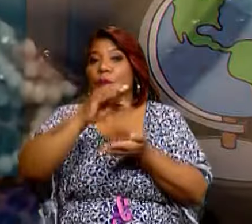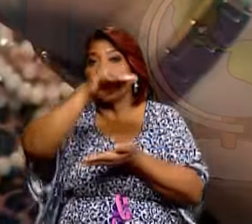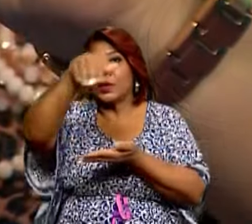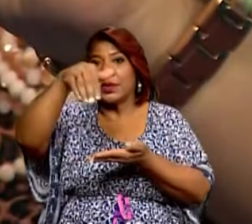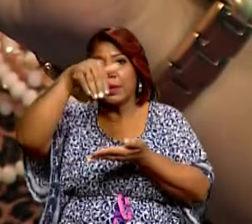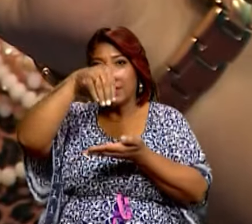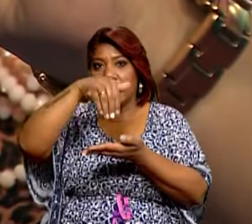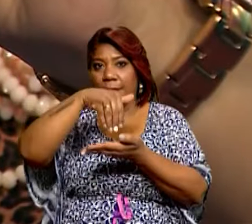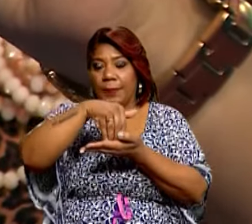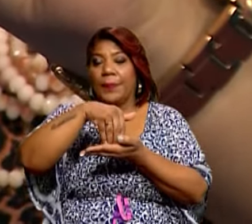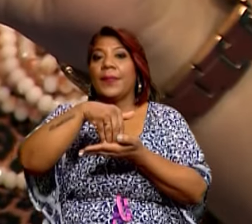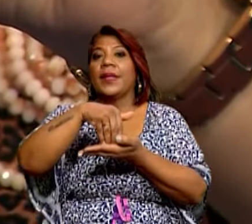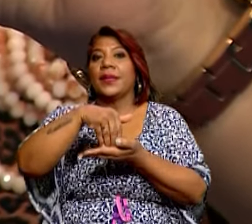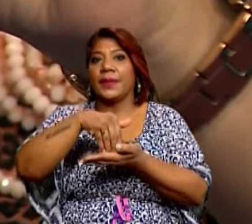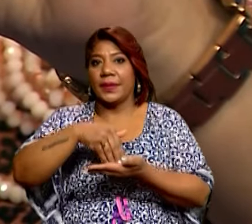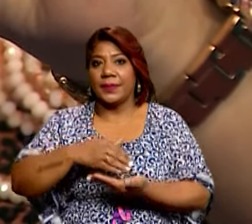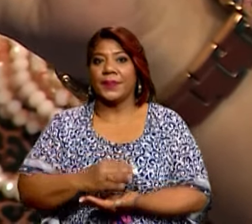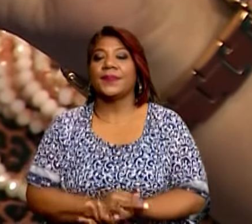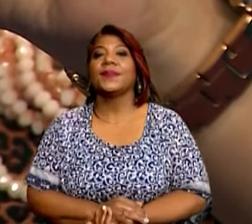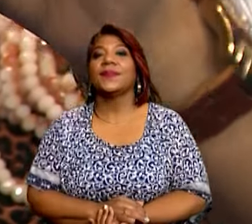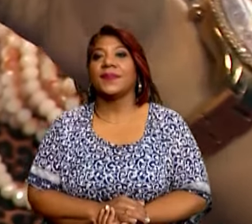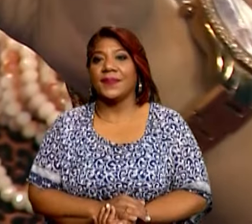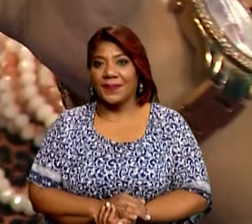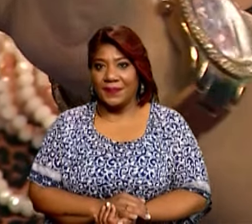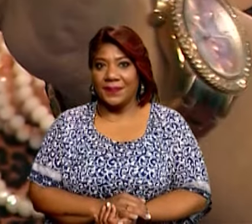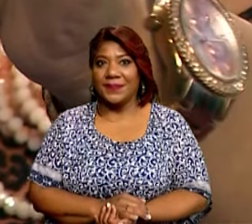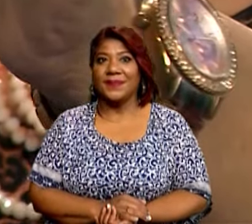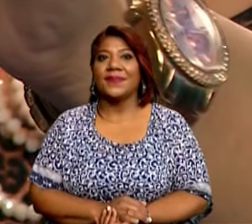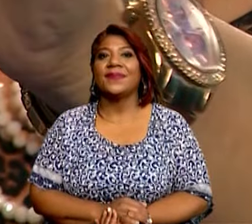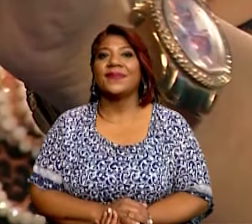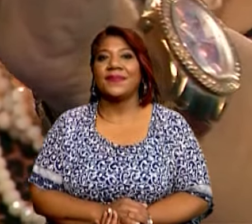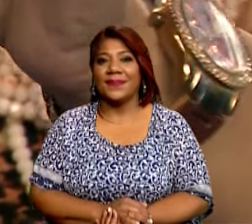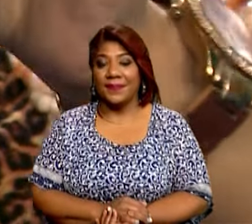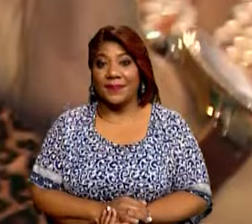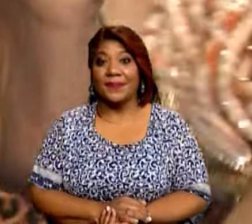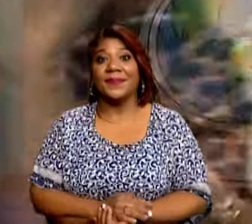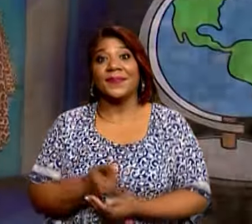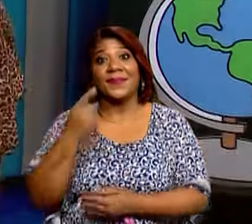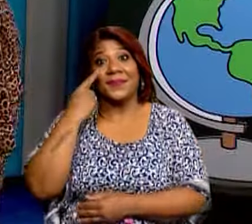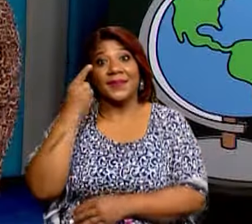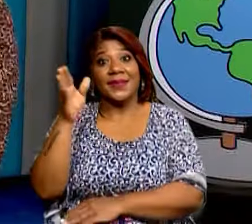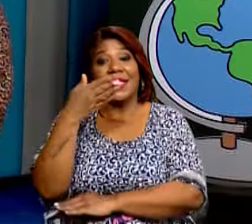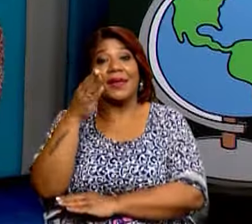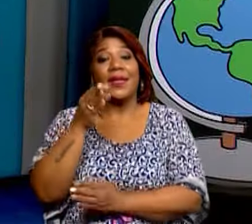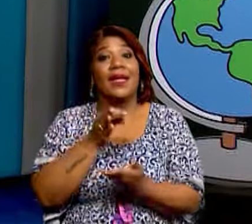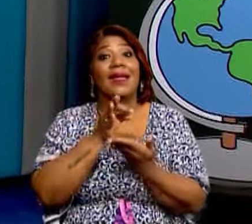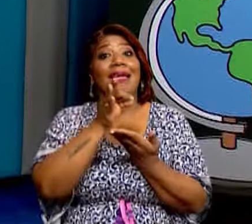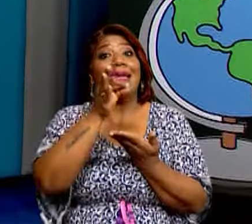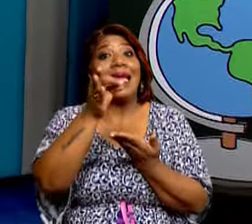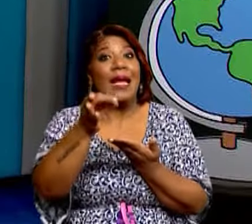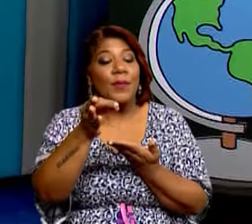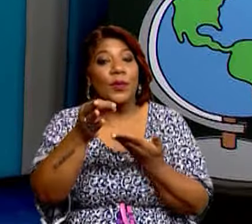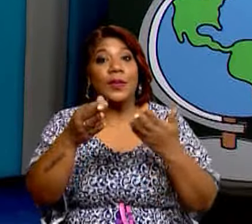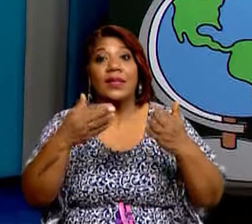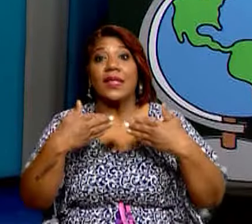la provincia de Panamá. Aquí está la bandera de la provincia de